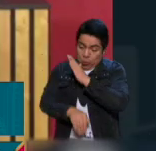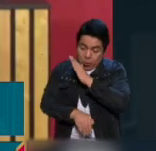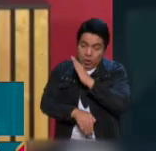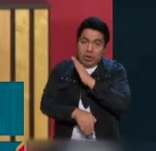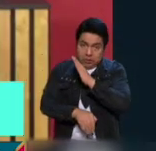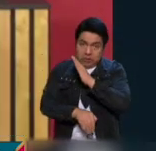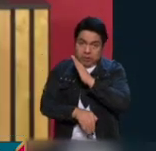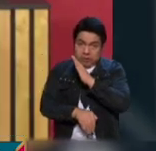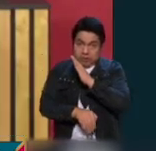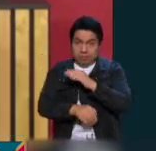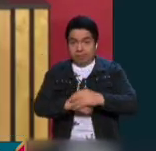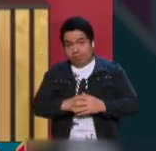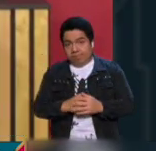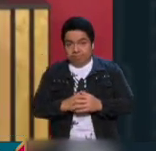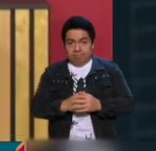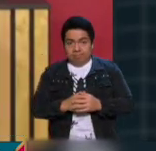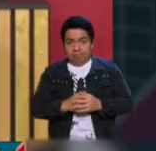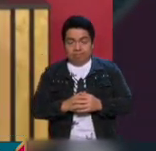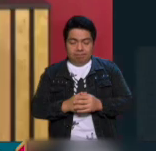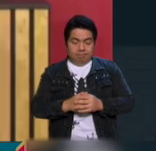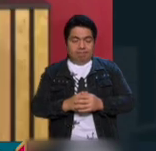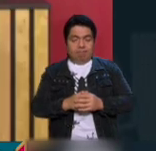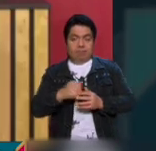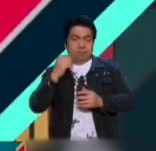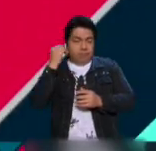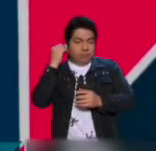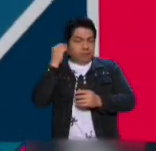tocar fondo y el abismo.